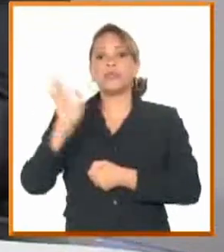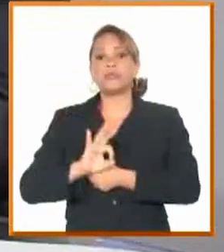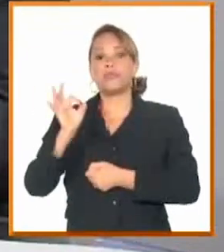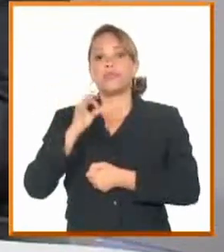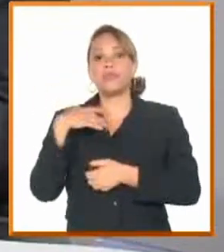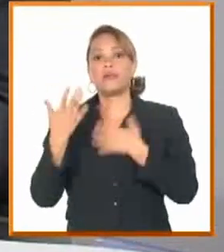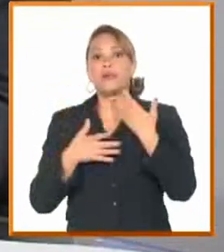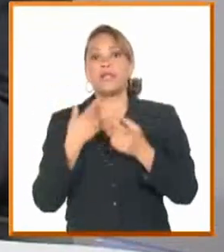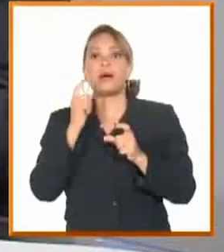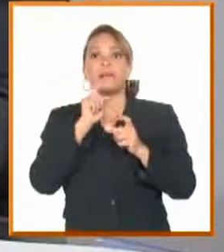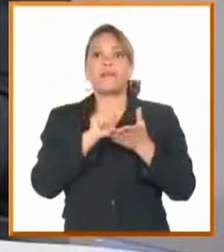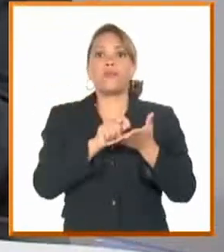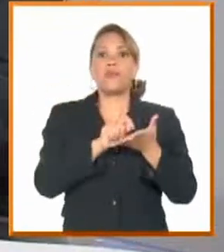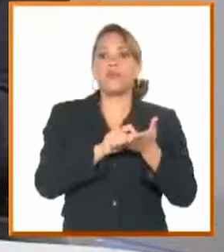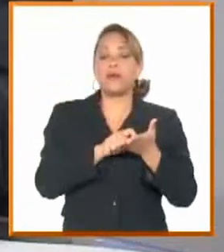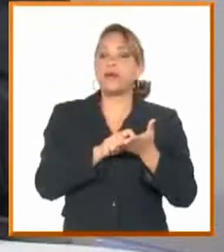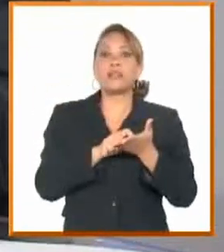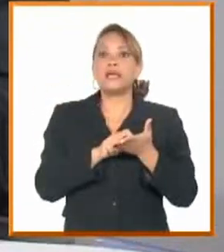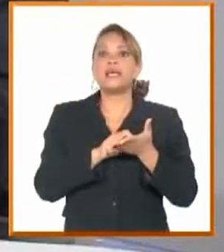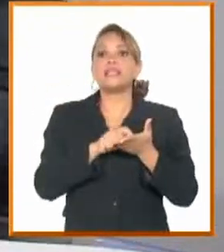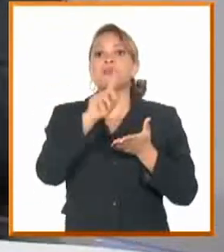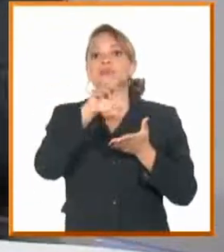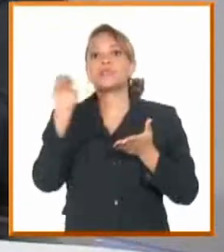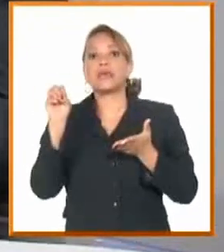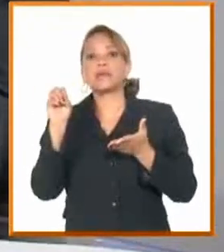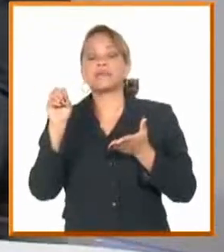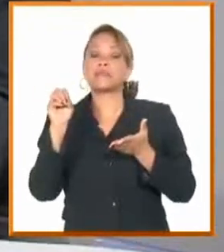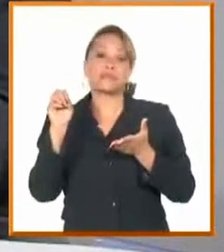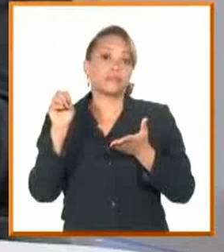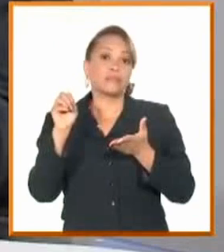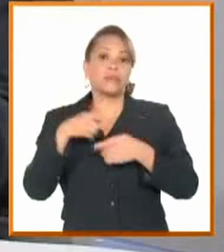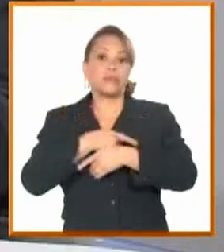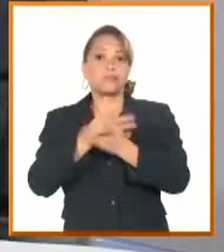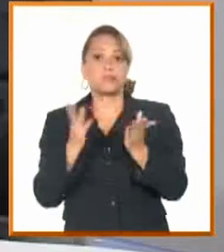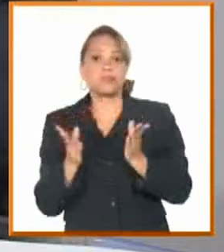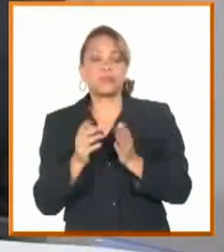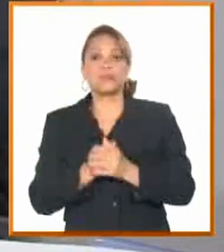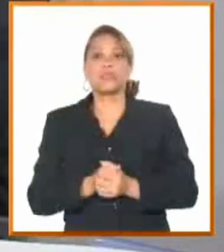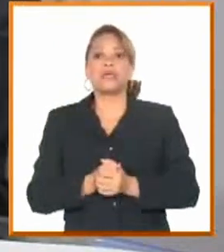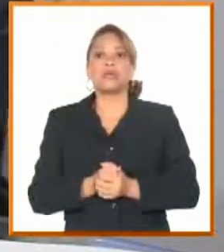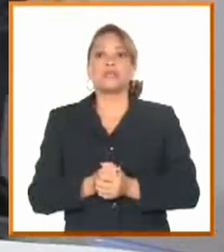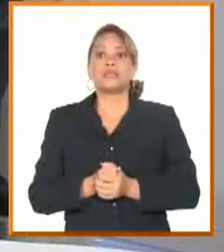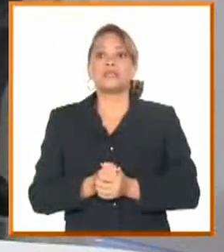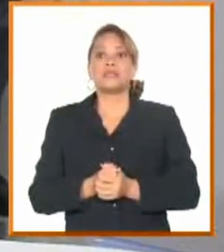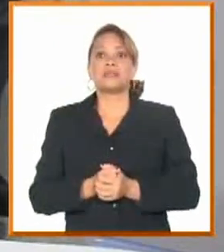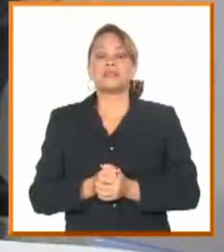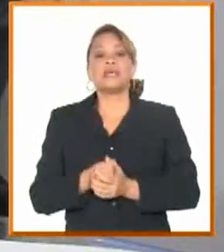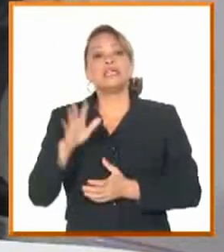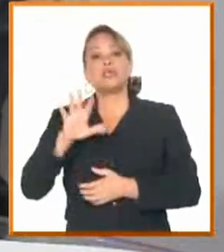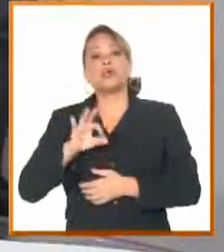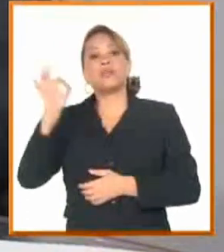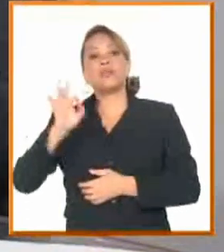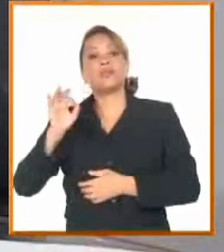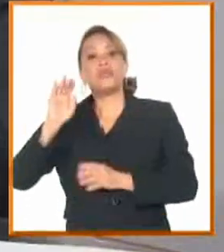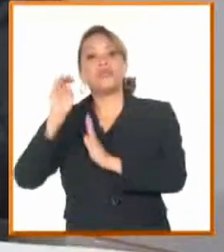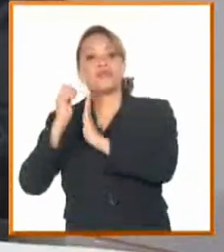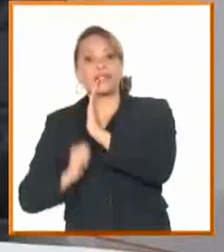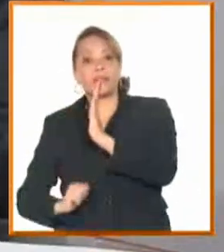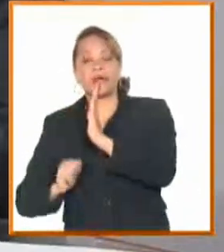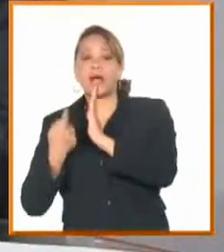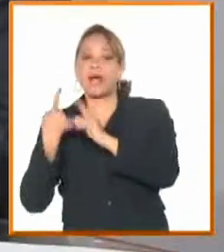A la canasta no le podemos poner el 50%, hay ponerle 100% o no hay canasta. Y cuando le pones el 100% a la canasta, tiene que quitarle más del 50% a otras. A otras, claro.